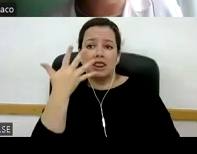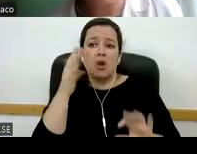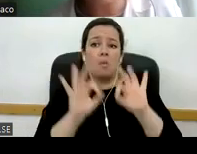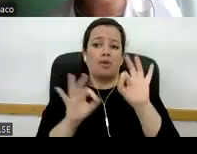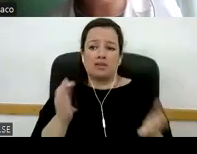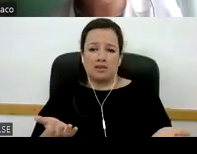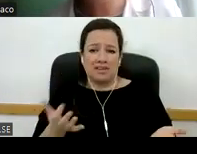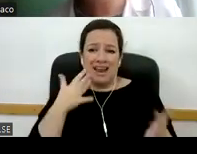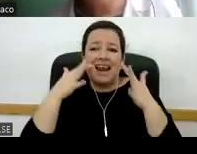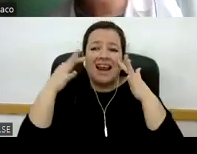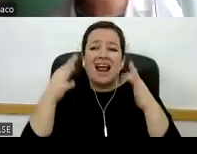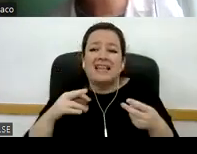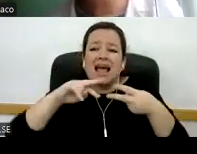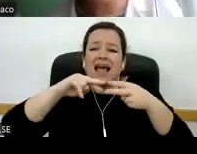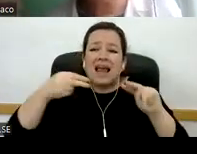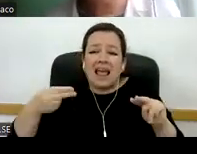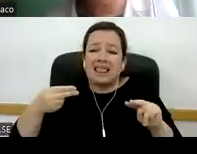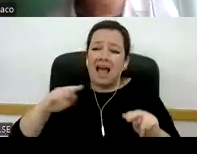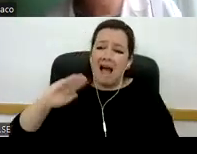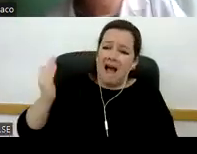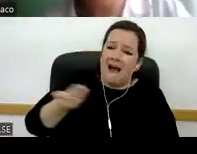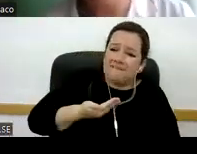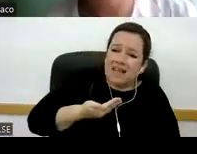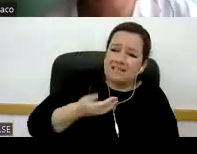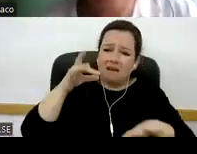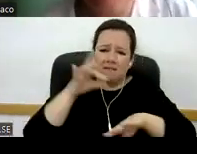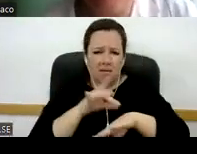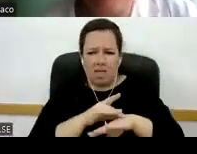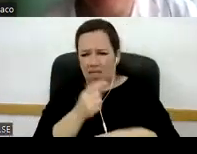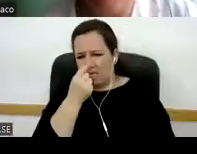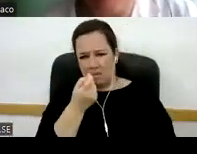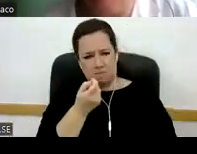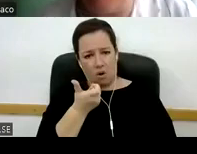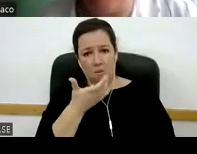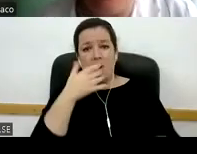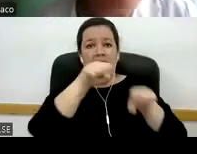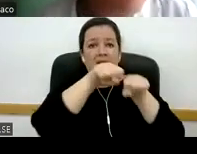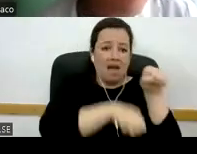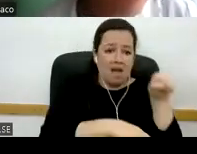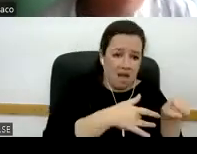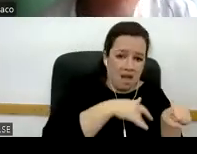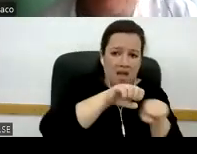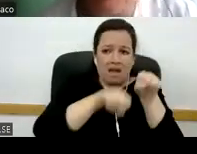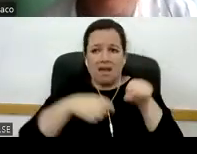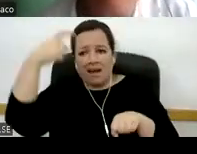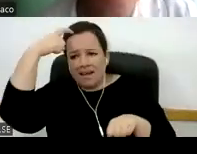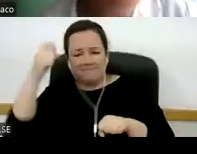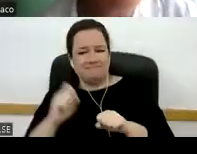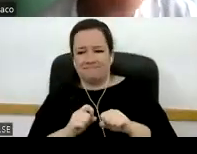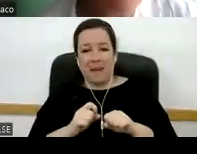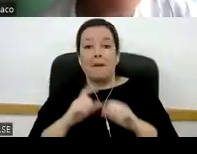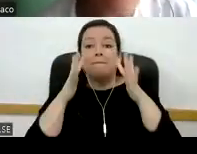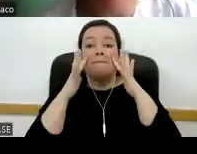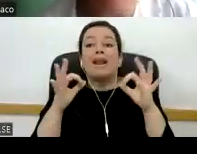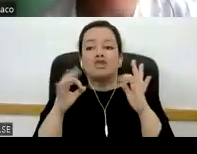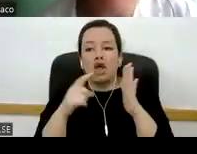O sea, la genética nos marca muy poquito a la hora de padecer eventos cardiovasculares. Nos marca mucho más nuestra dieta, nos